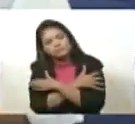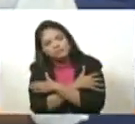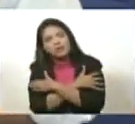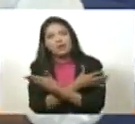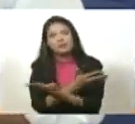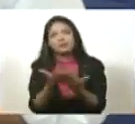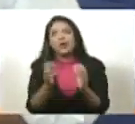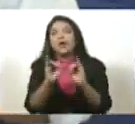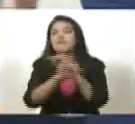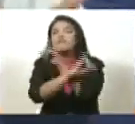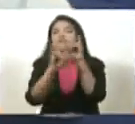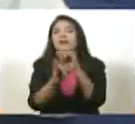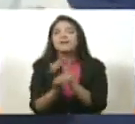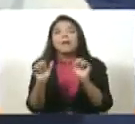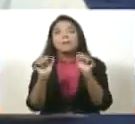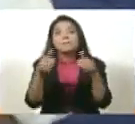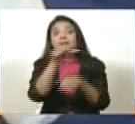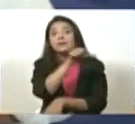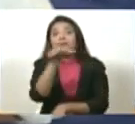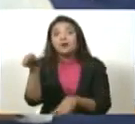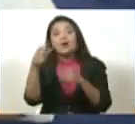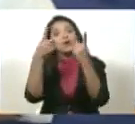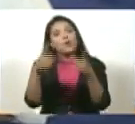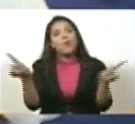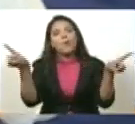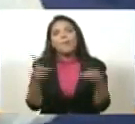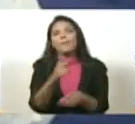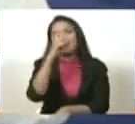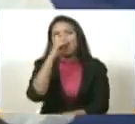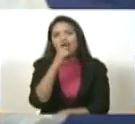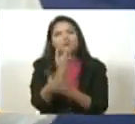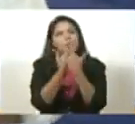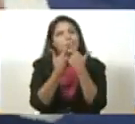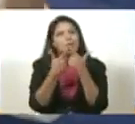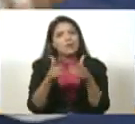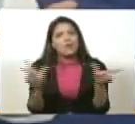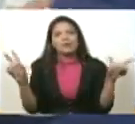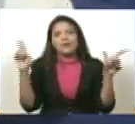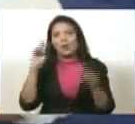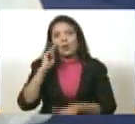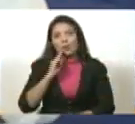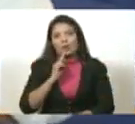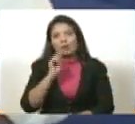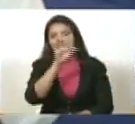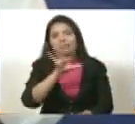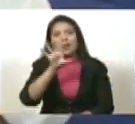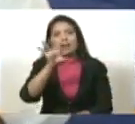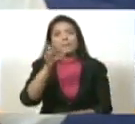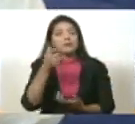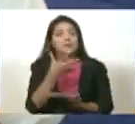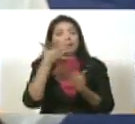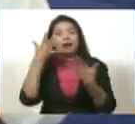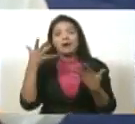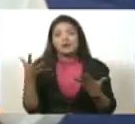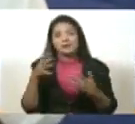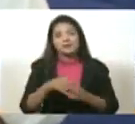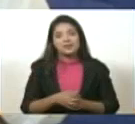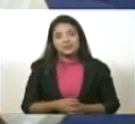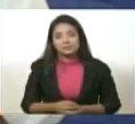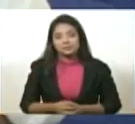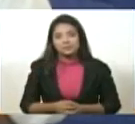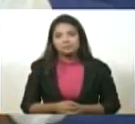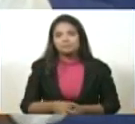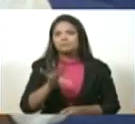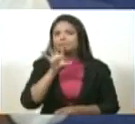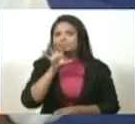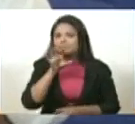de semana. Feliz cumpleaños, padre libertador, padre de la patria grande. Padre de la